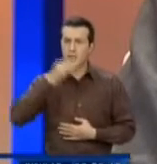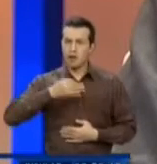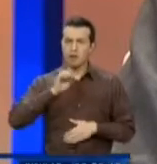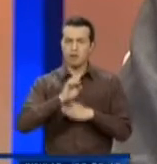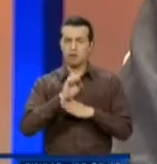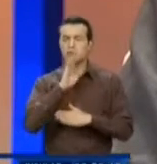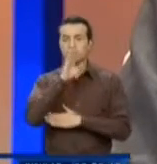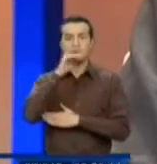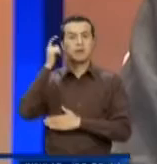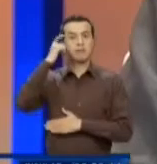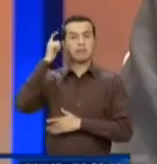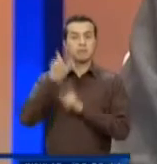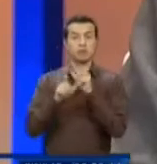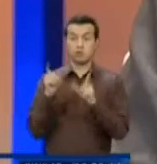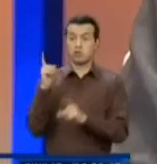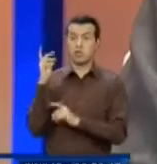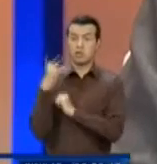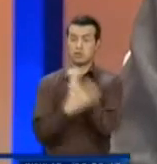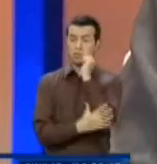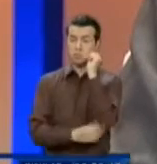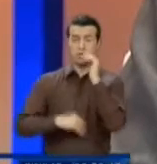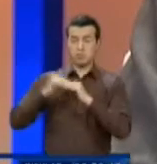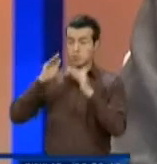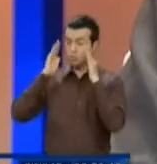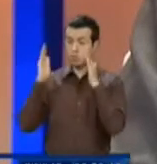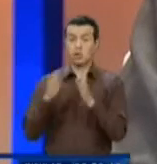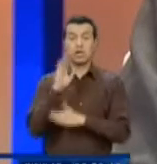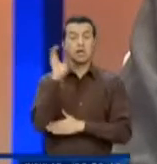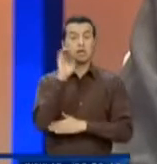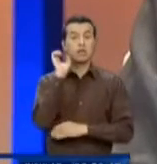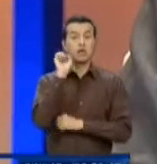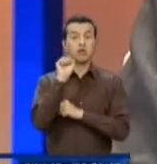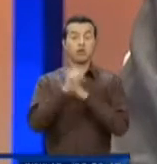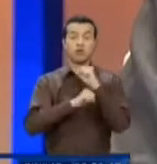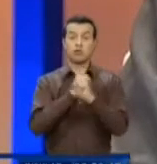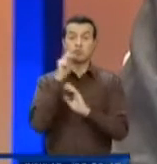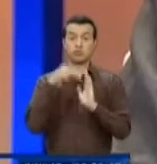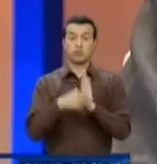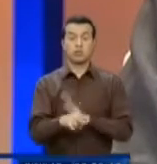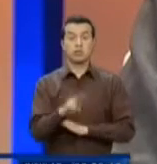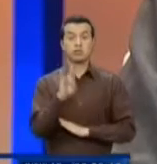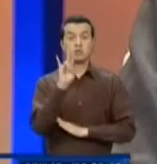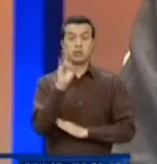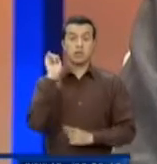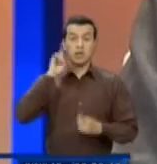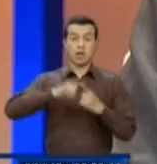más necesitados. Mire, desde enero de 2007 a diciembre de 2014,